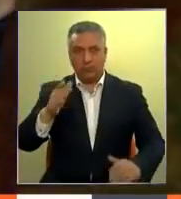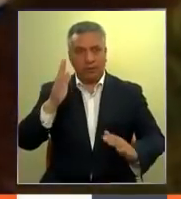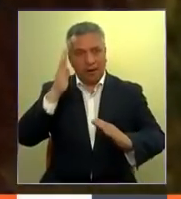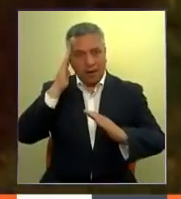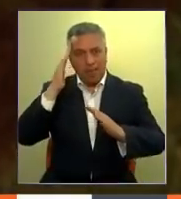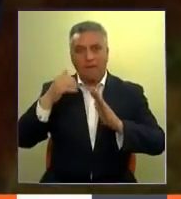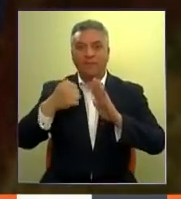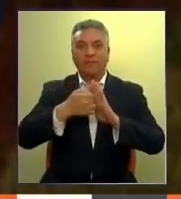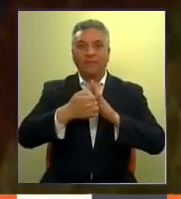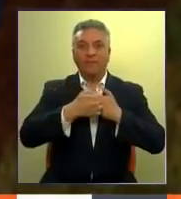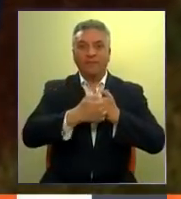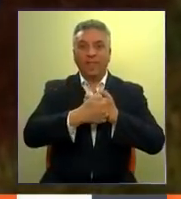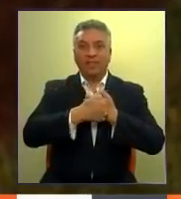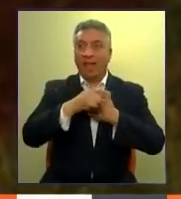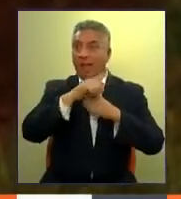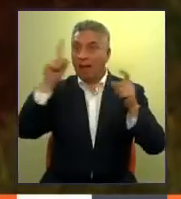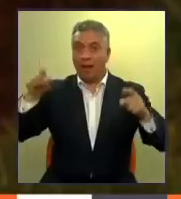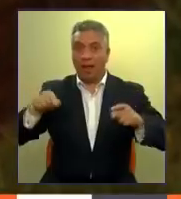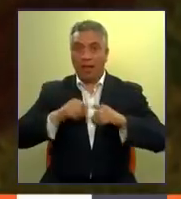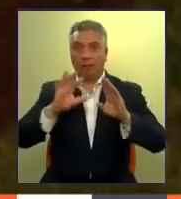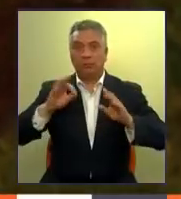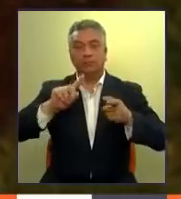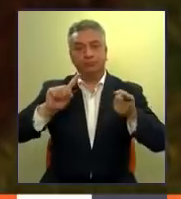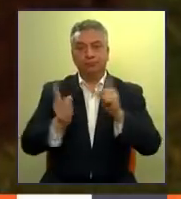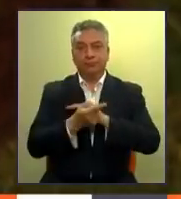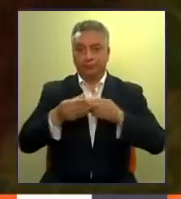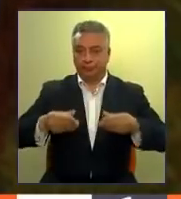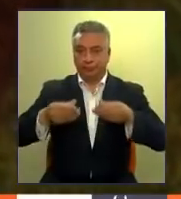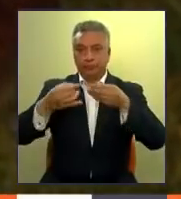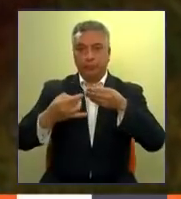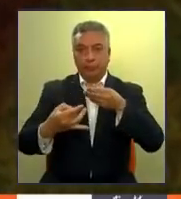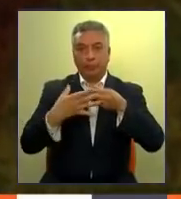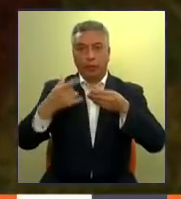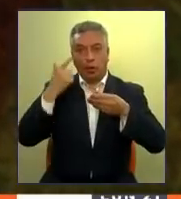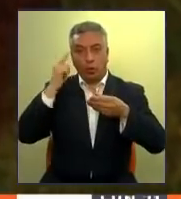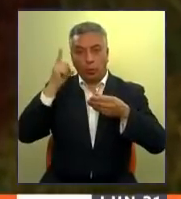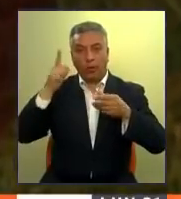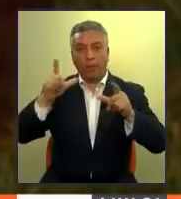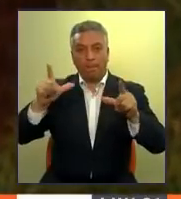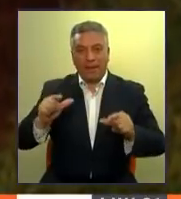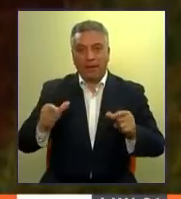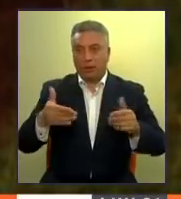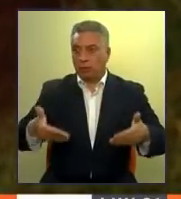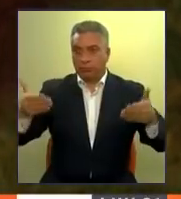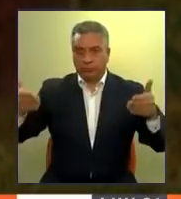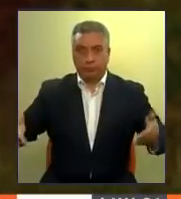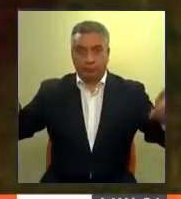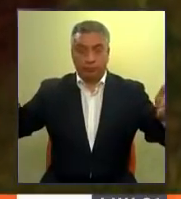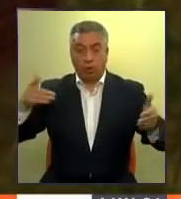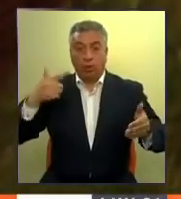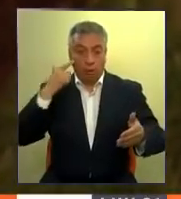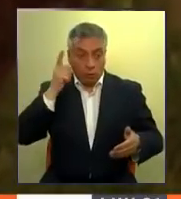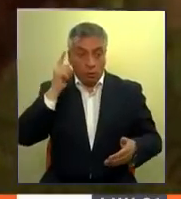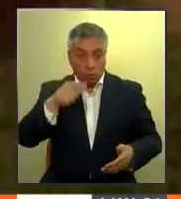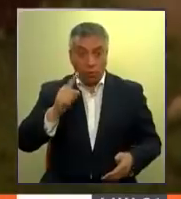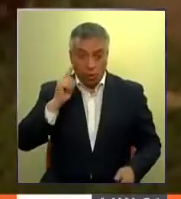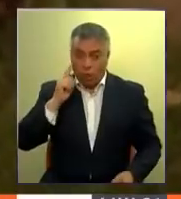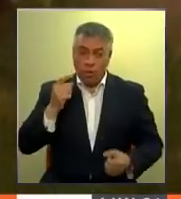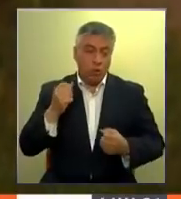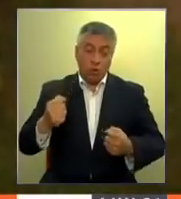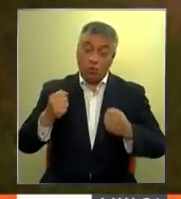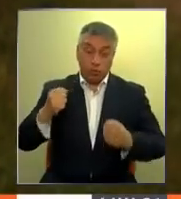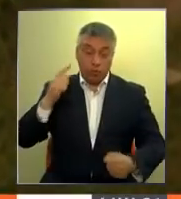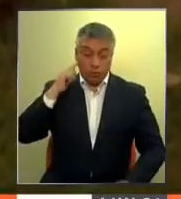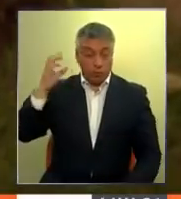si yo por lo menos tuve que cambiar a termopanel para poder evitar un poco el ruido porque el tun tun ustedes escuchan acaba como se escucha el sonido de